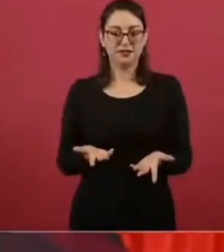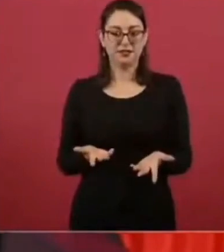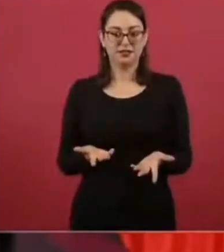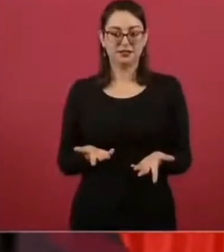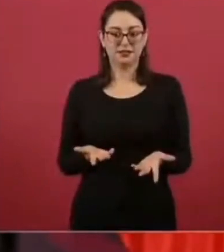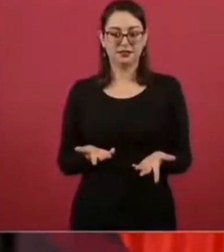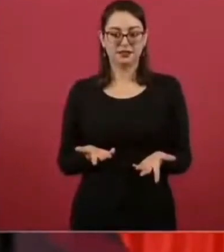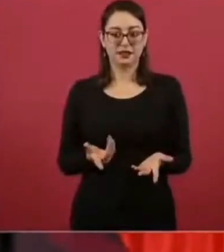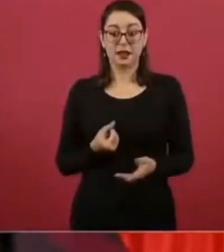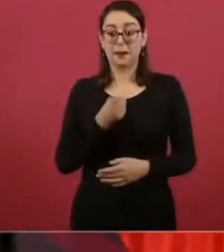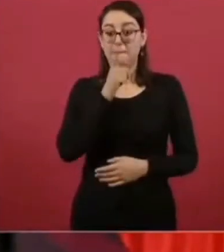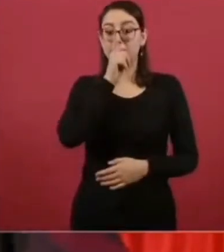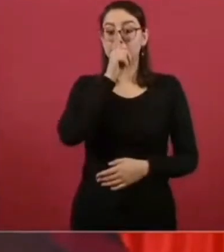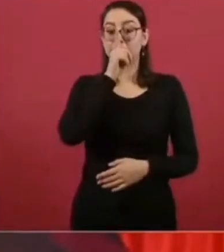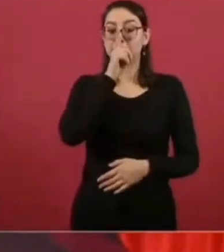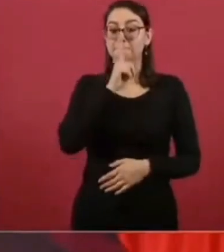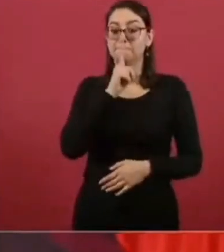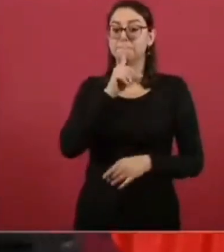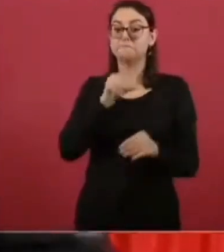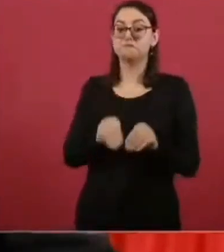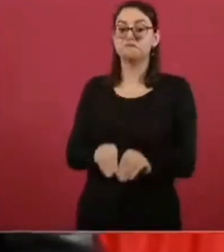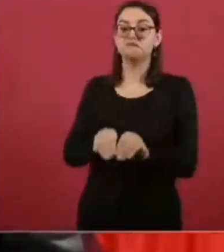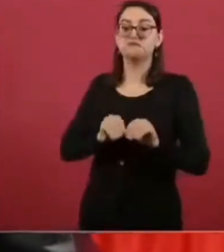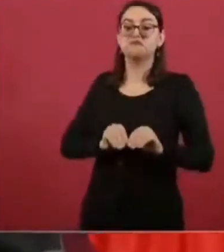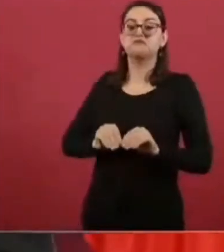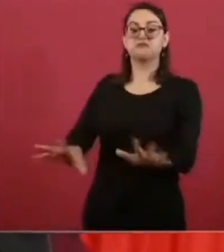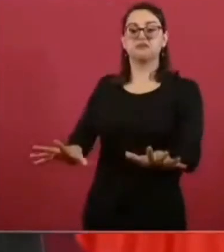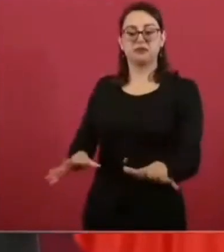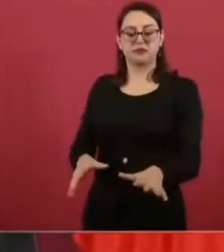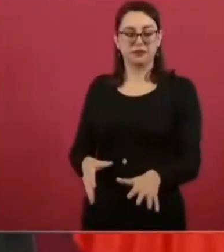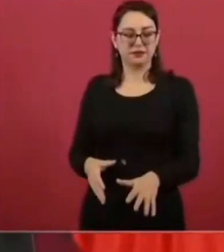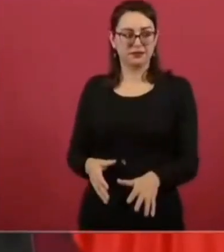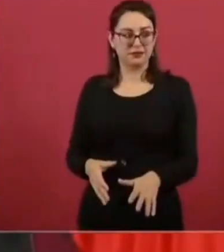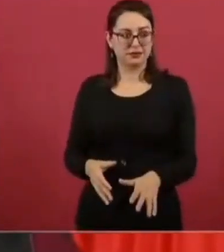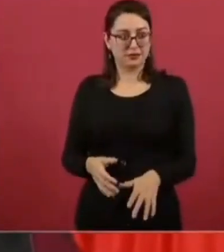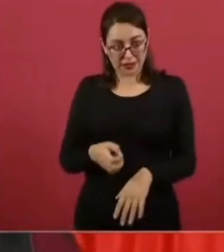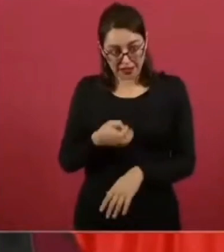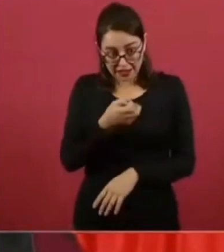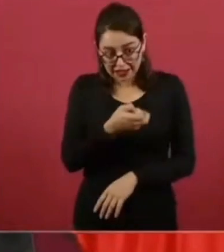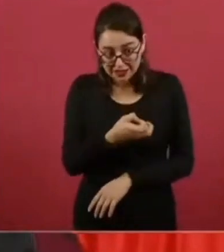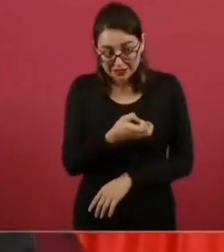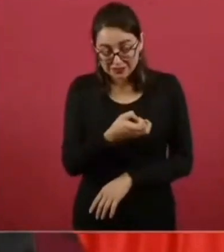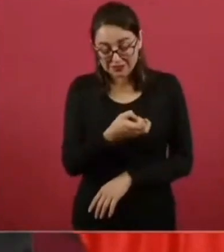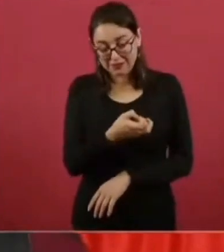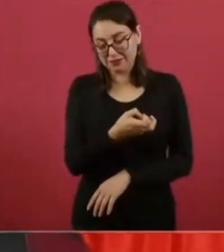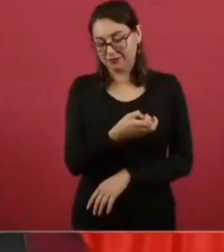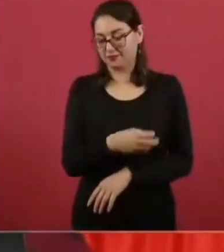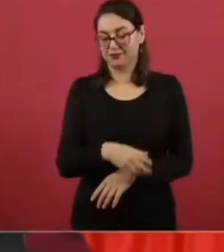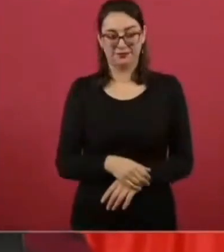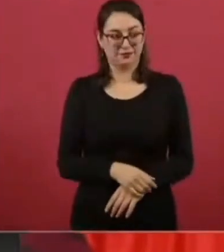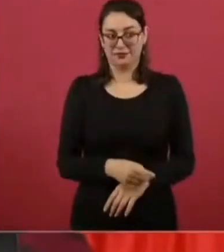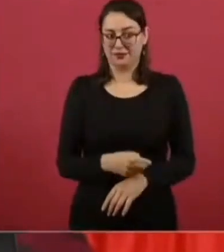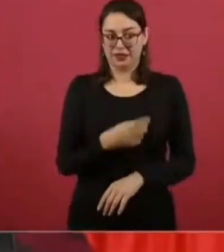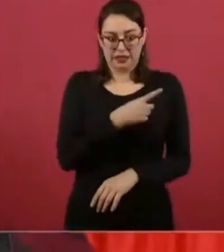No dar a conocer algo que no tiene sustento, si no hay